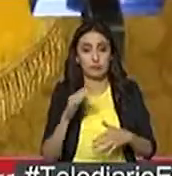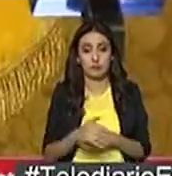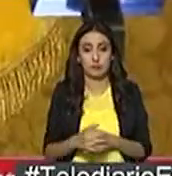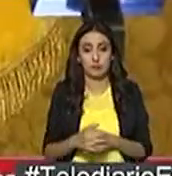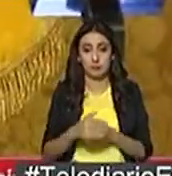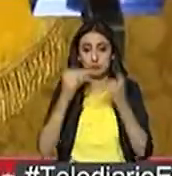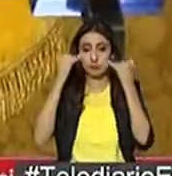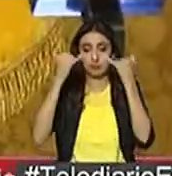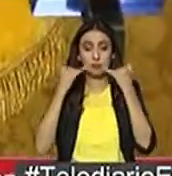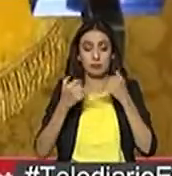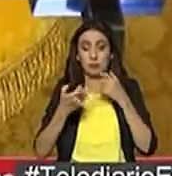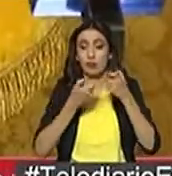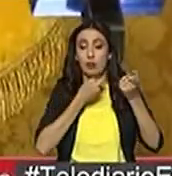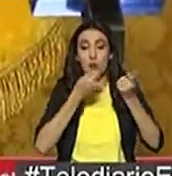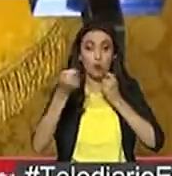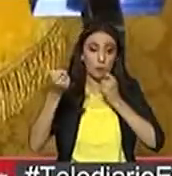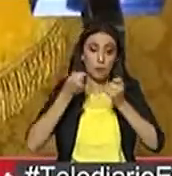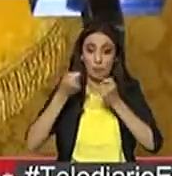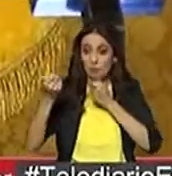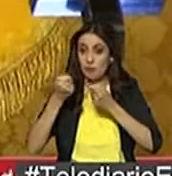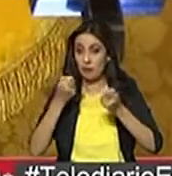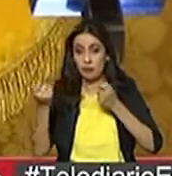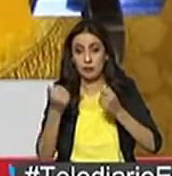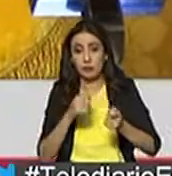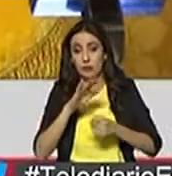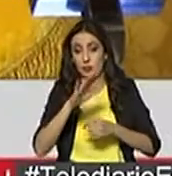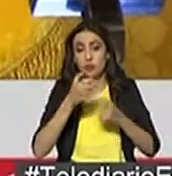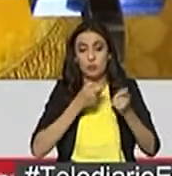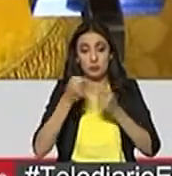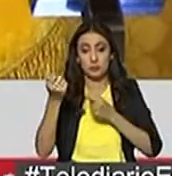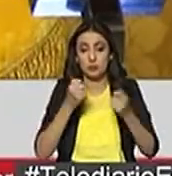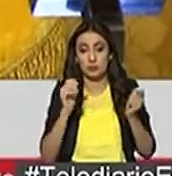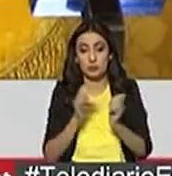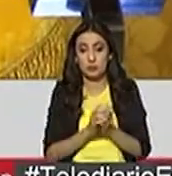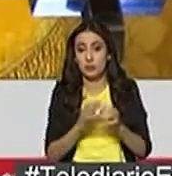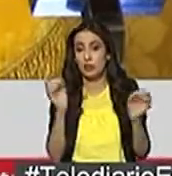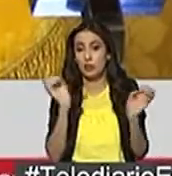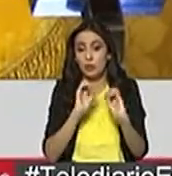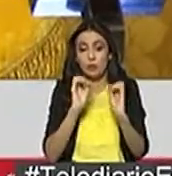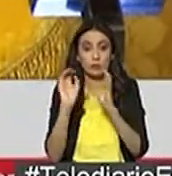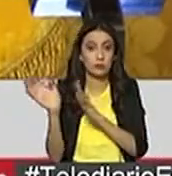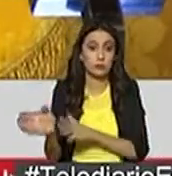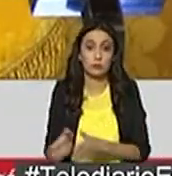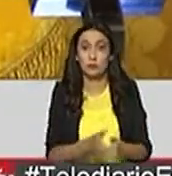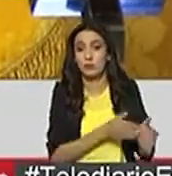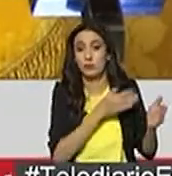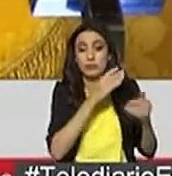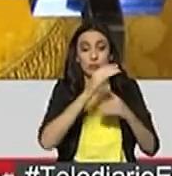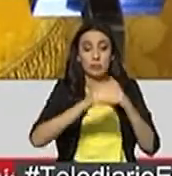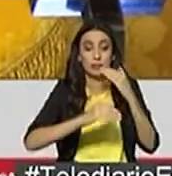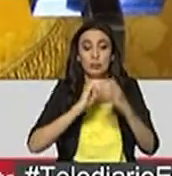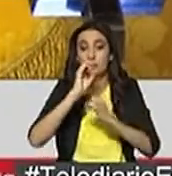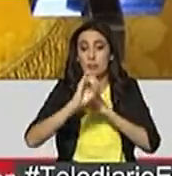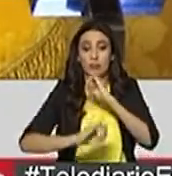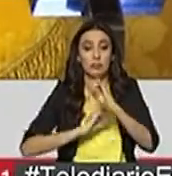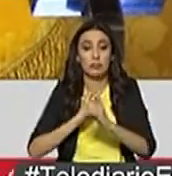constatar que su manejo administrativo llama la atención a nivel no solamente nacional, a nivel internacional, y ha sido analizado por